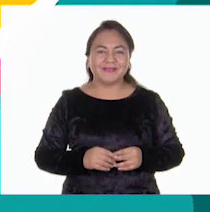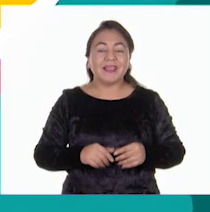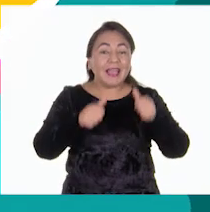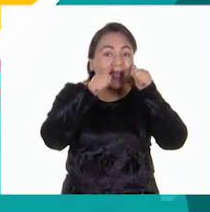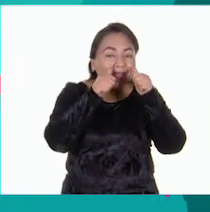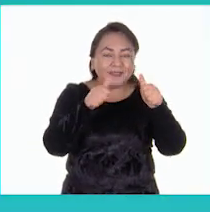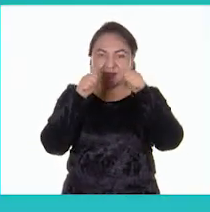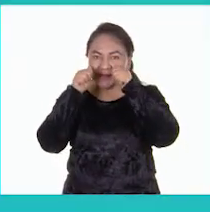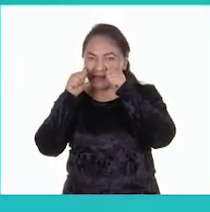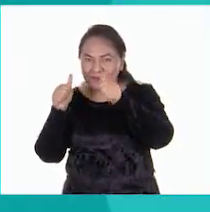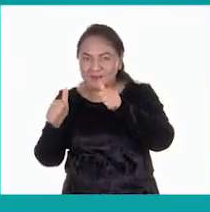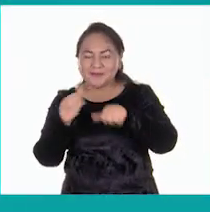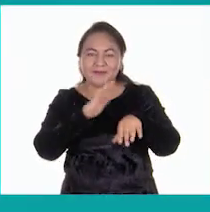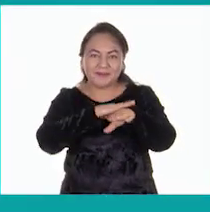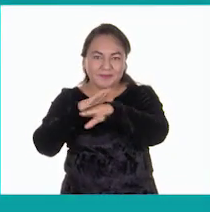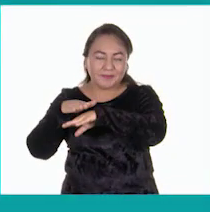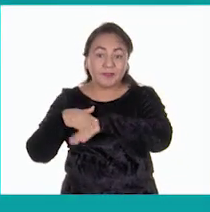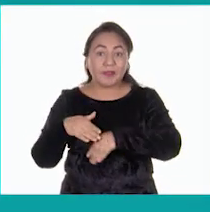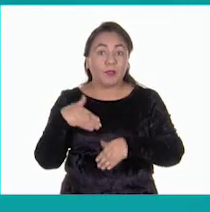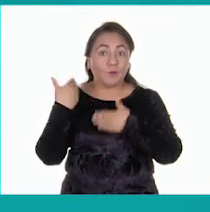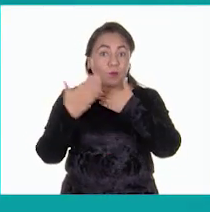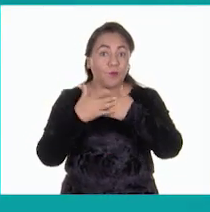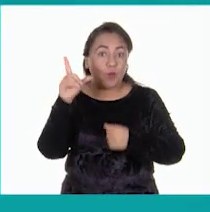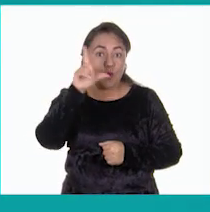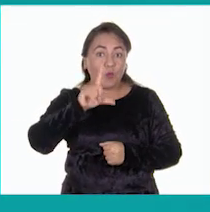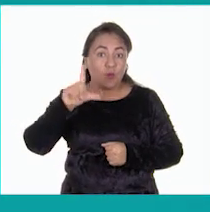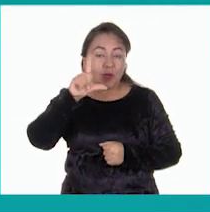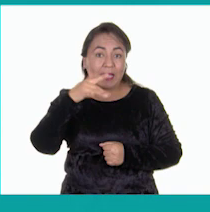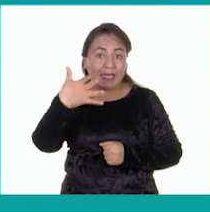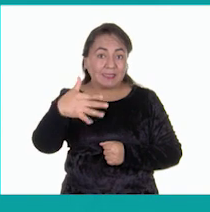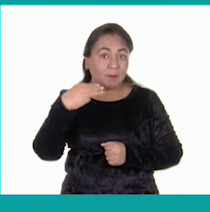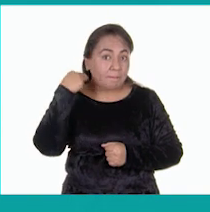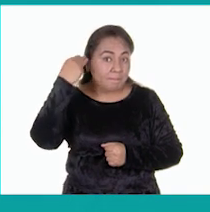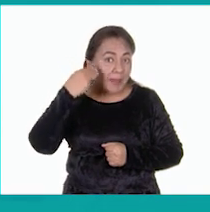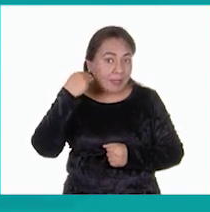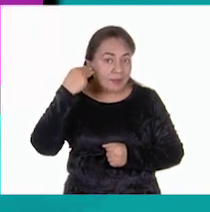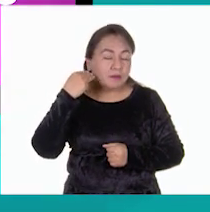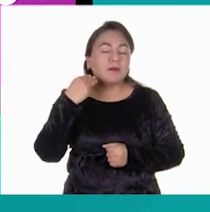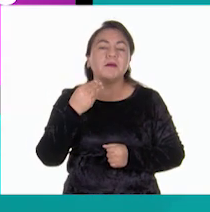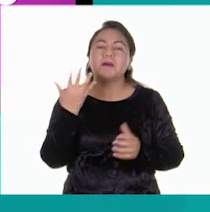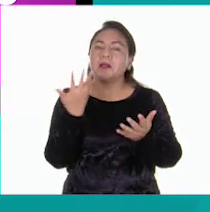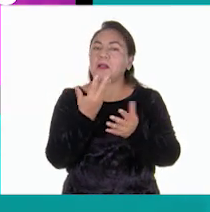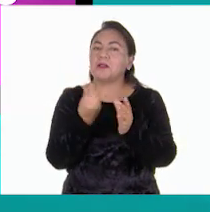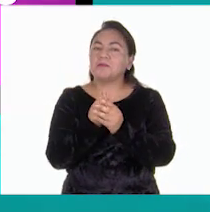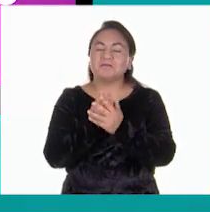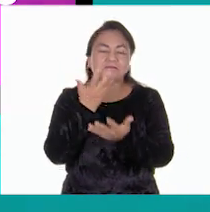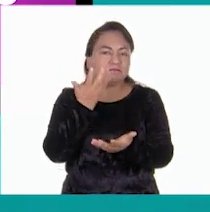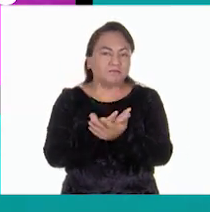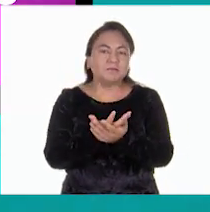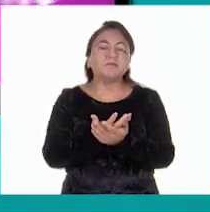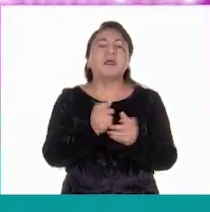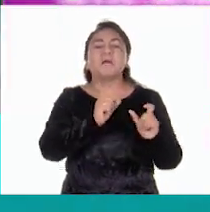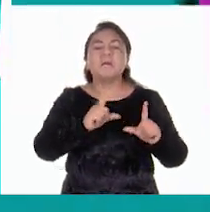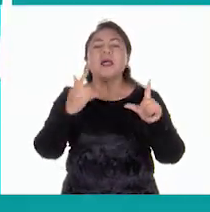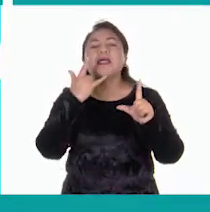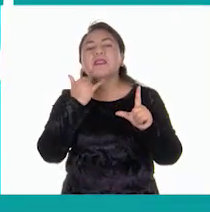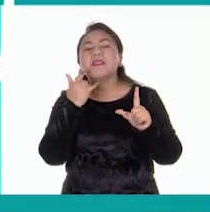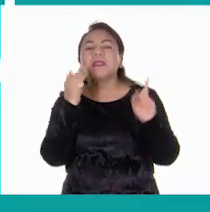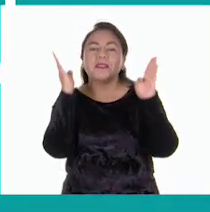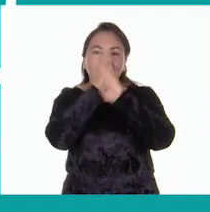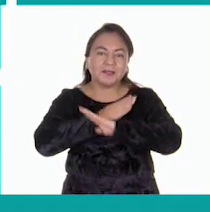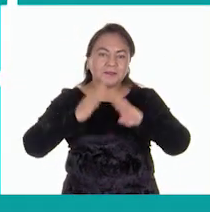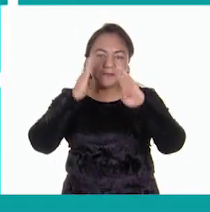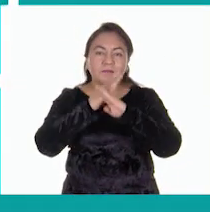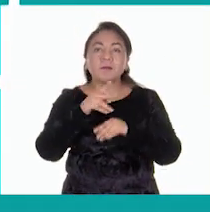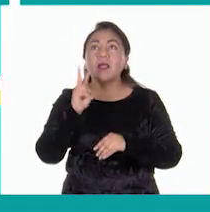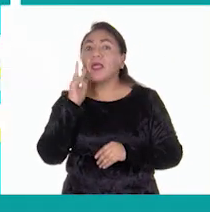Atención, atención. El próximo lunes, 15 de marzo, se suspenden las clases. Ese día tendremos programación de entretenimiento. No